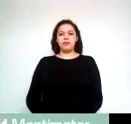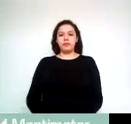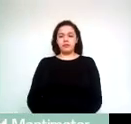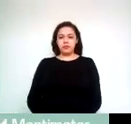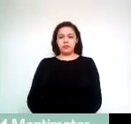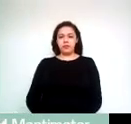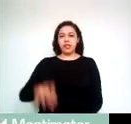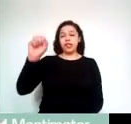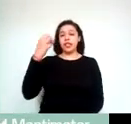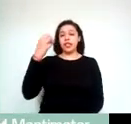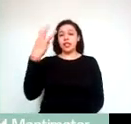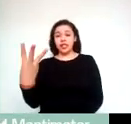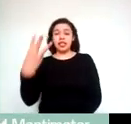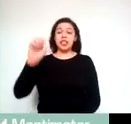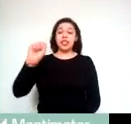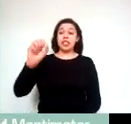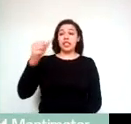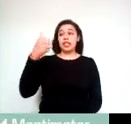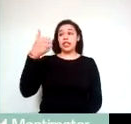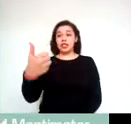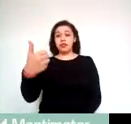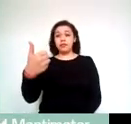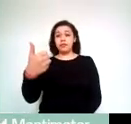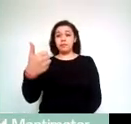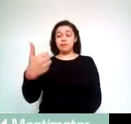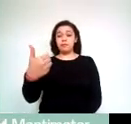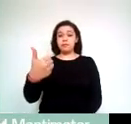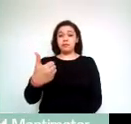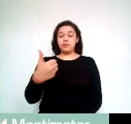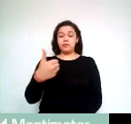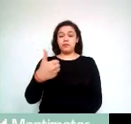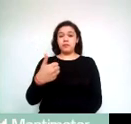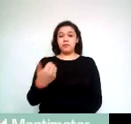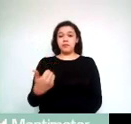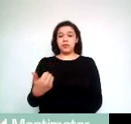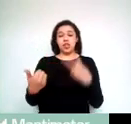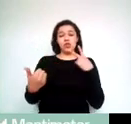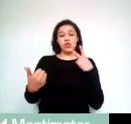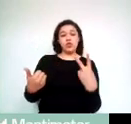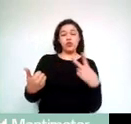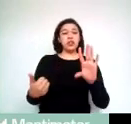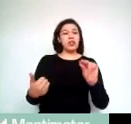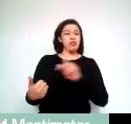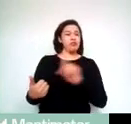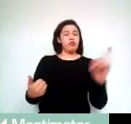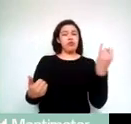¿63 que sí? ¿66? ¿2? Tenemos 2 que piensan que tal vez no es para todas.